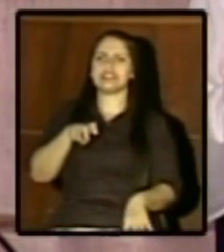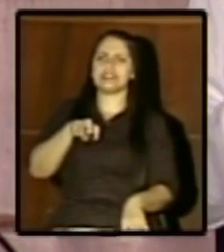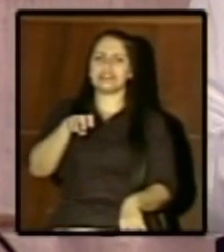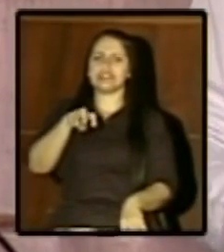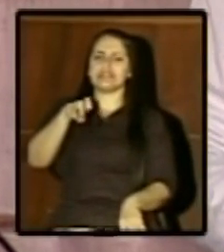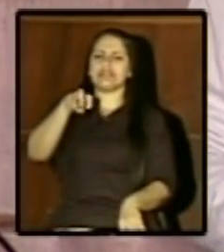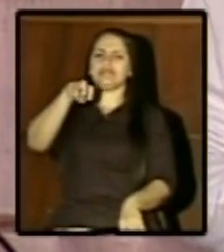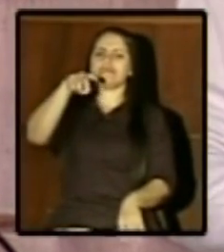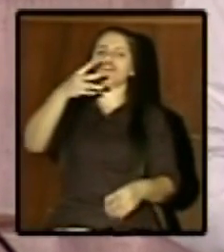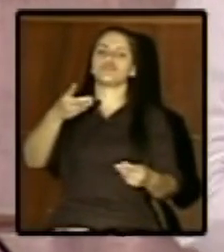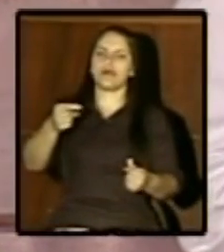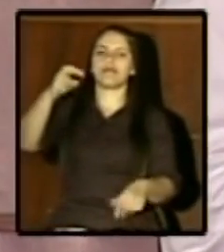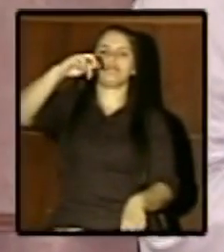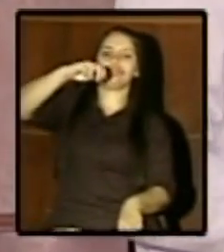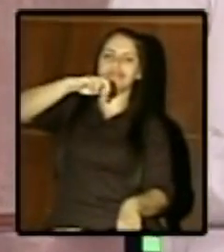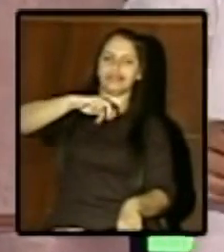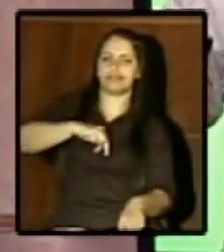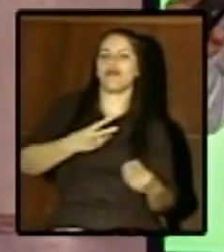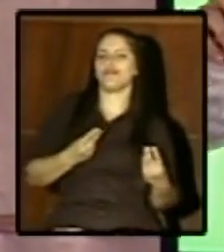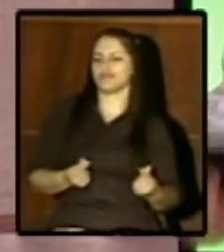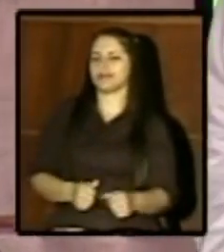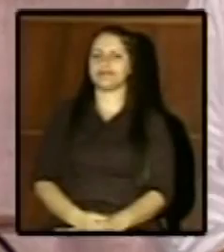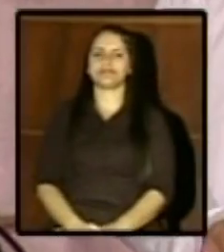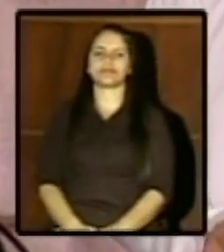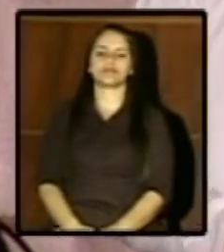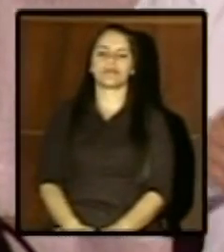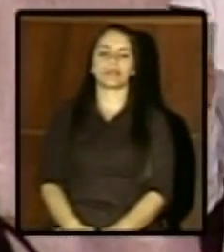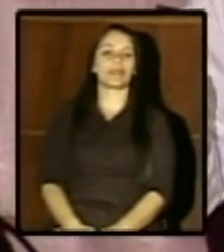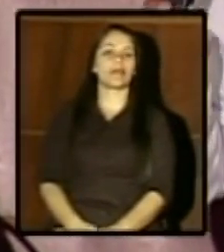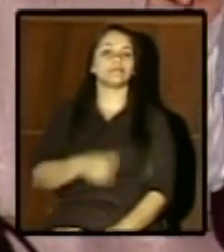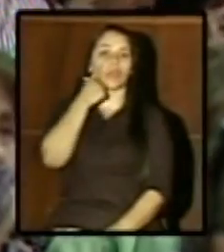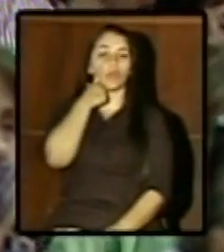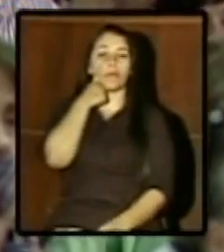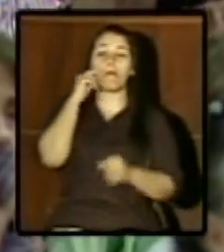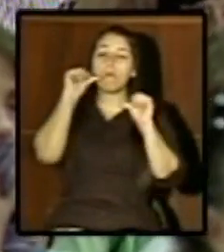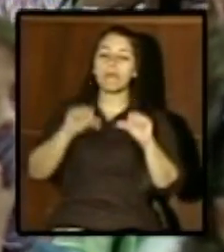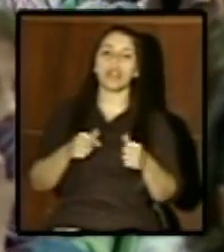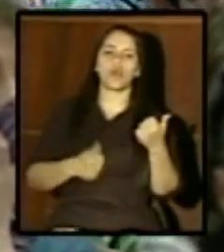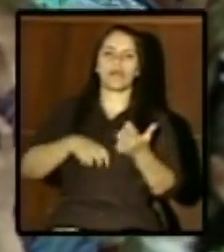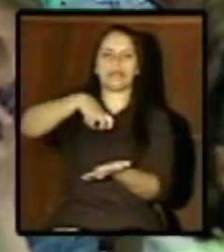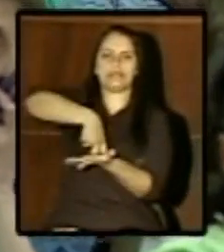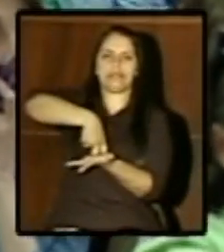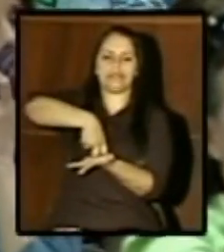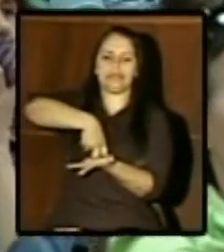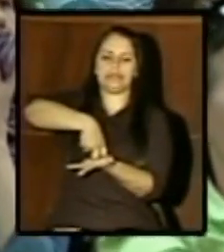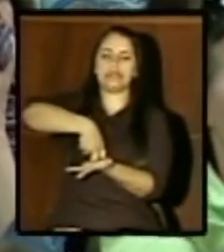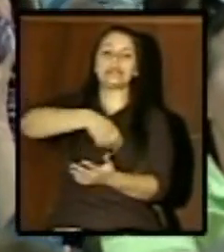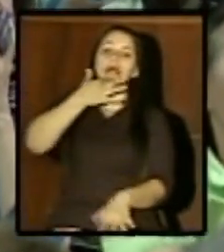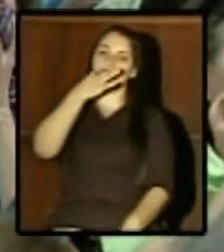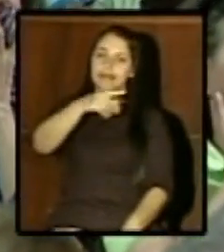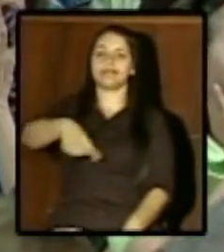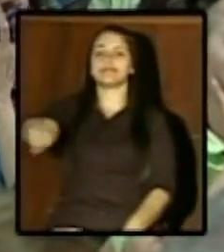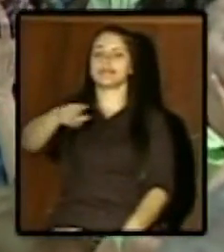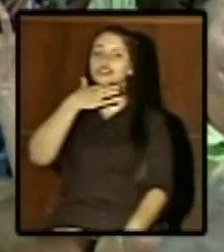la forma de quitarle carga a esa actividad, de hacer el menor daño posible, pues por así decirlo. ¿Listo? Otra